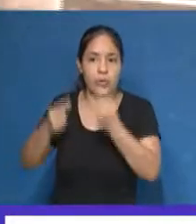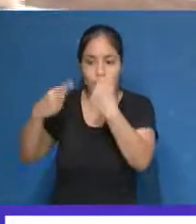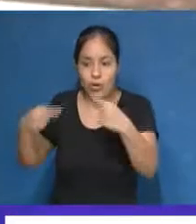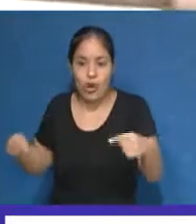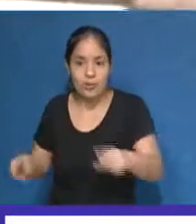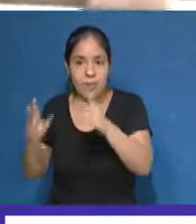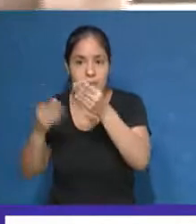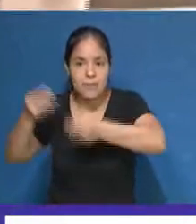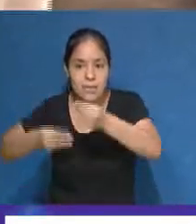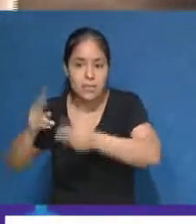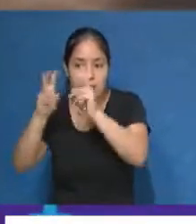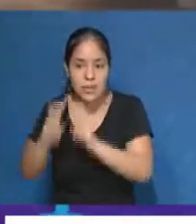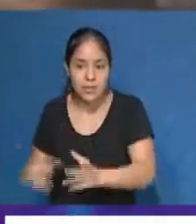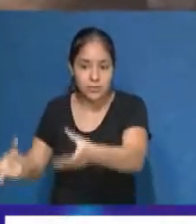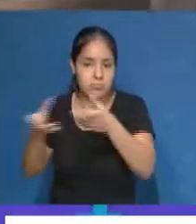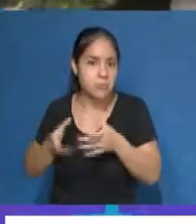más.